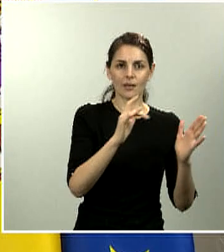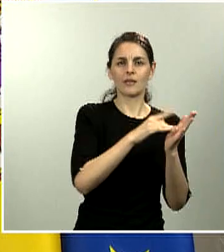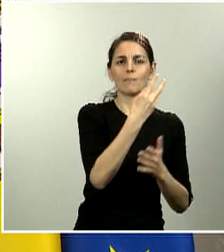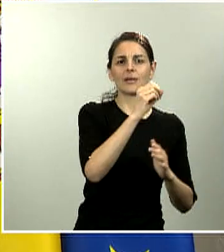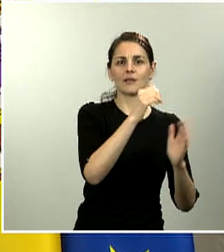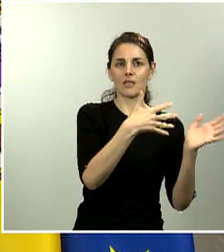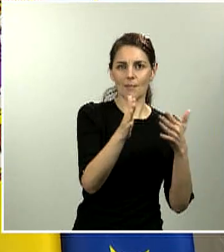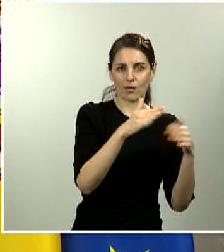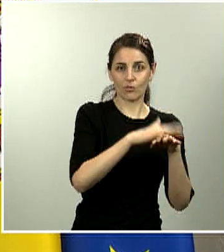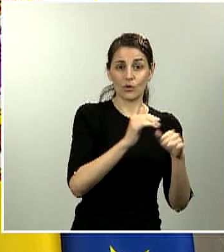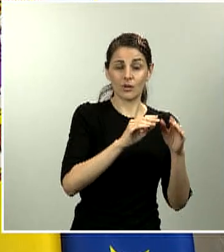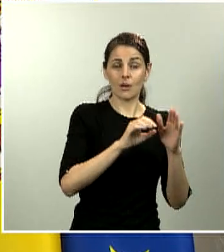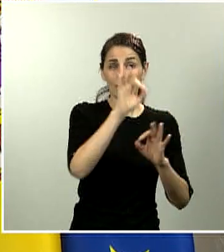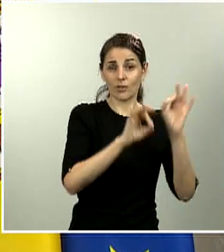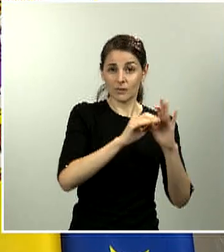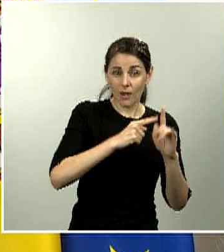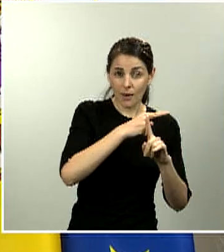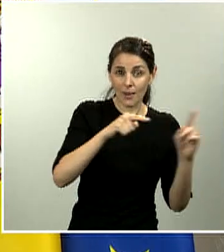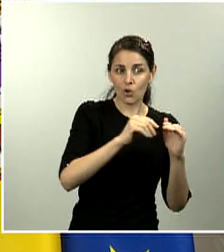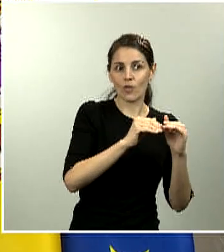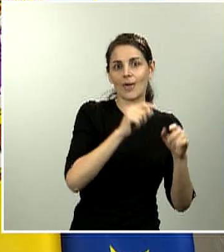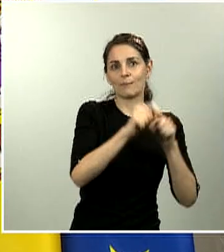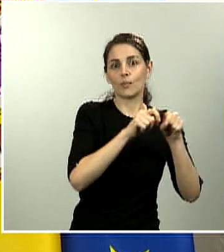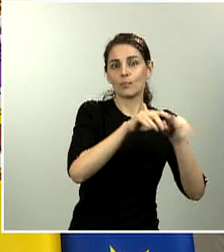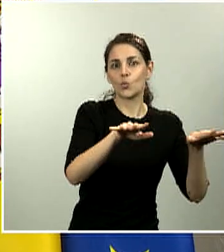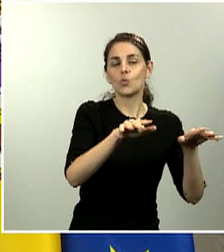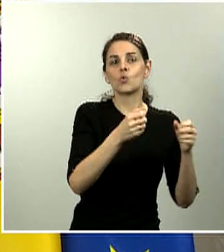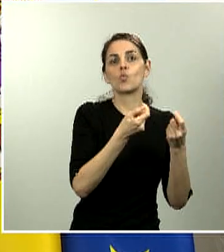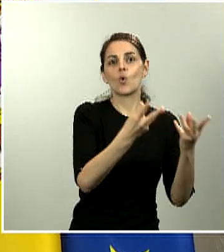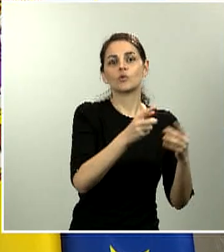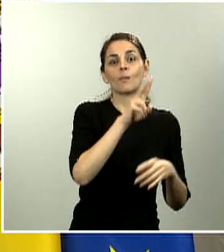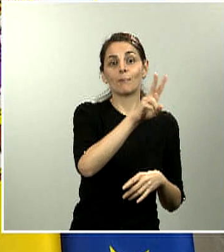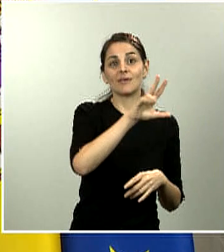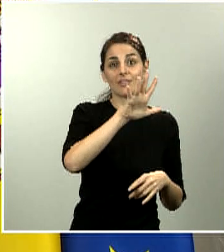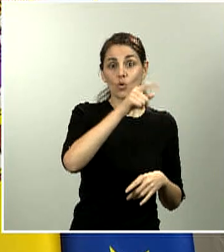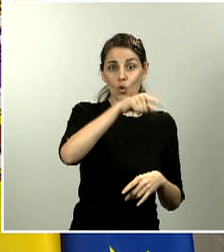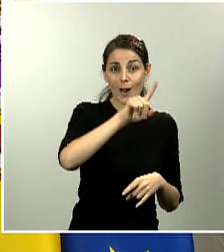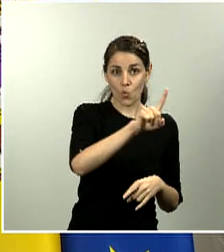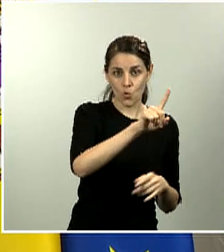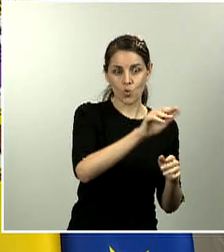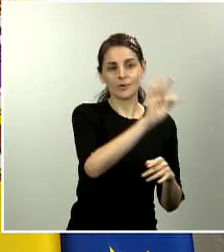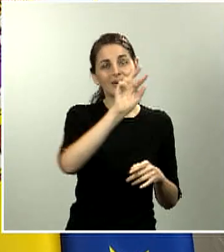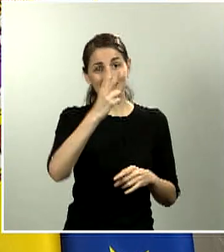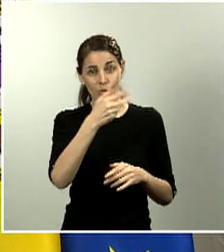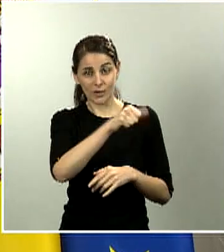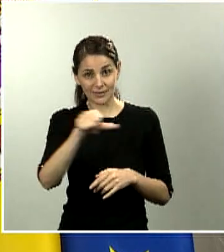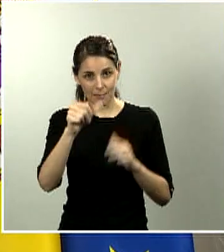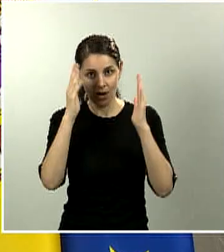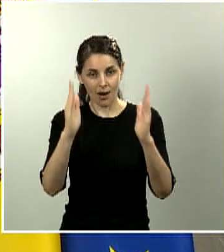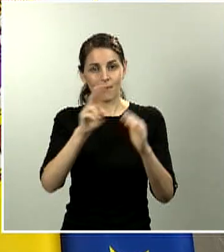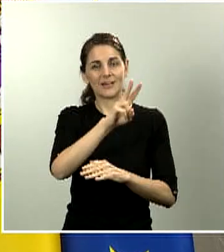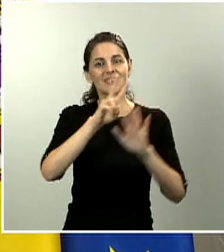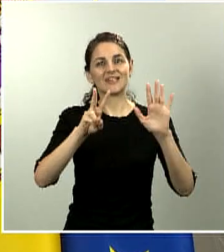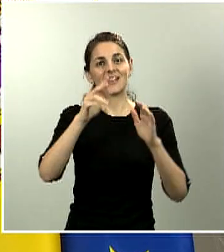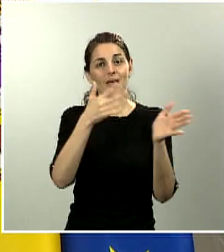medio de contagiados fue de un 25,1%. En la segunda semana del 27 de marzo, el incremento medio fue